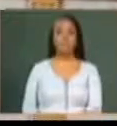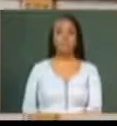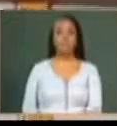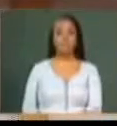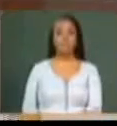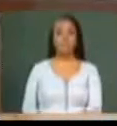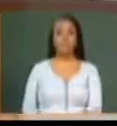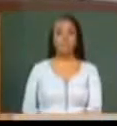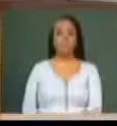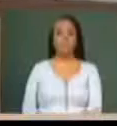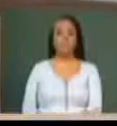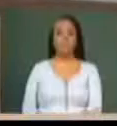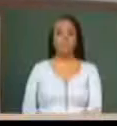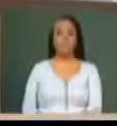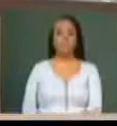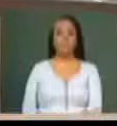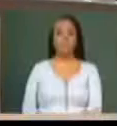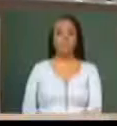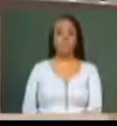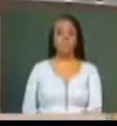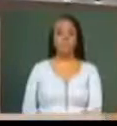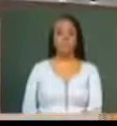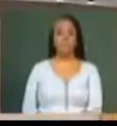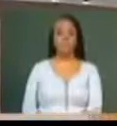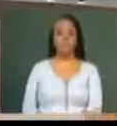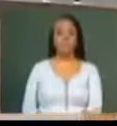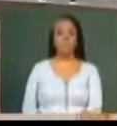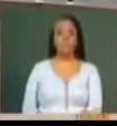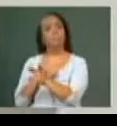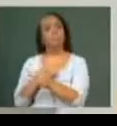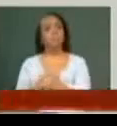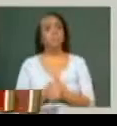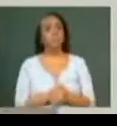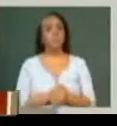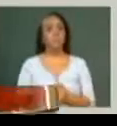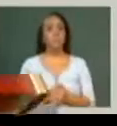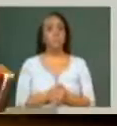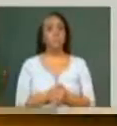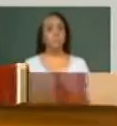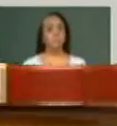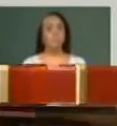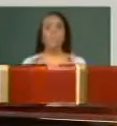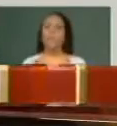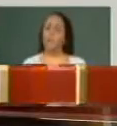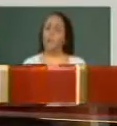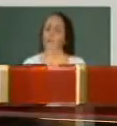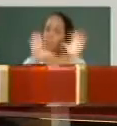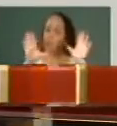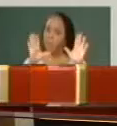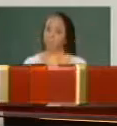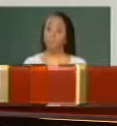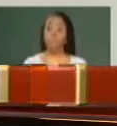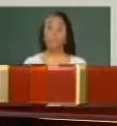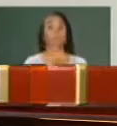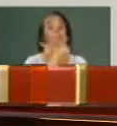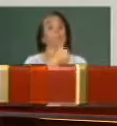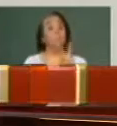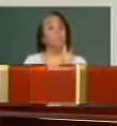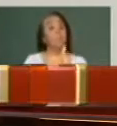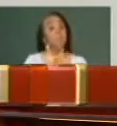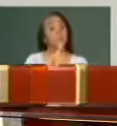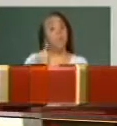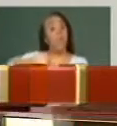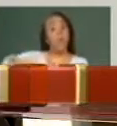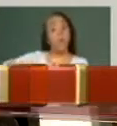tuvo palabras de llamado a colaborar con el país desde Cuesta de Moras. Que quede claro, en democracia la mayoría